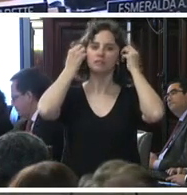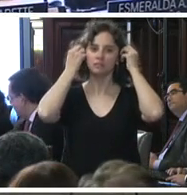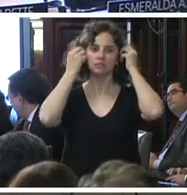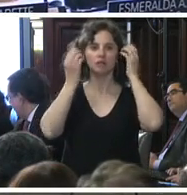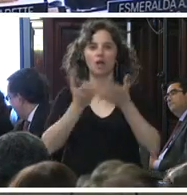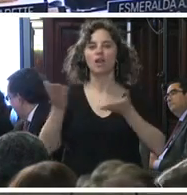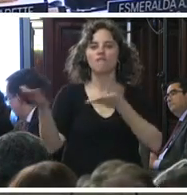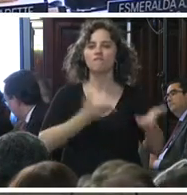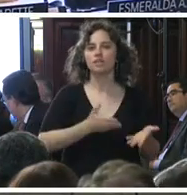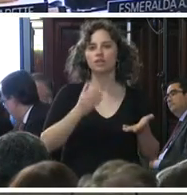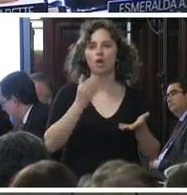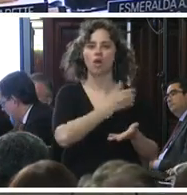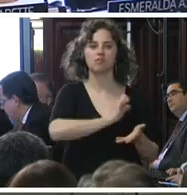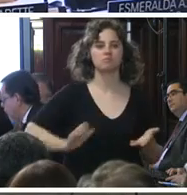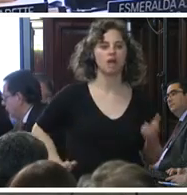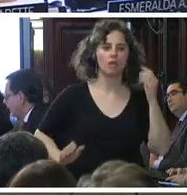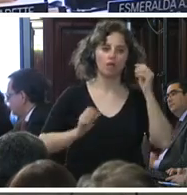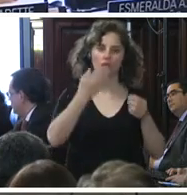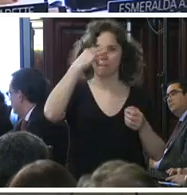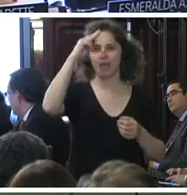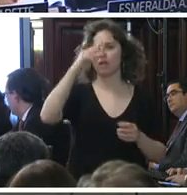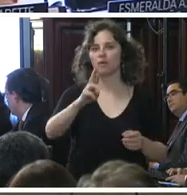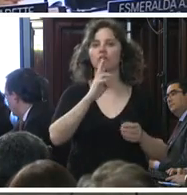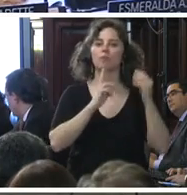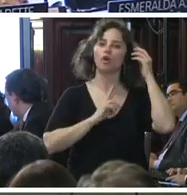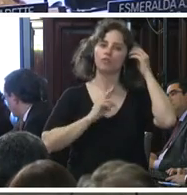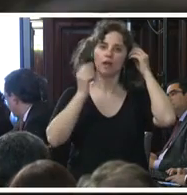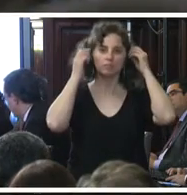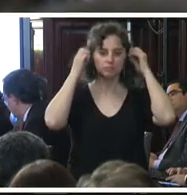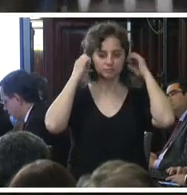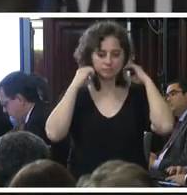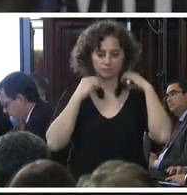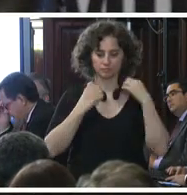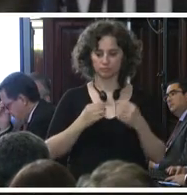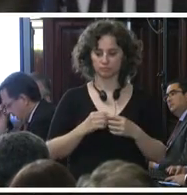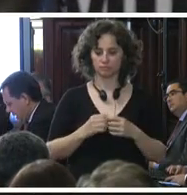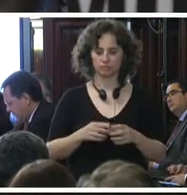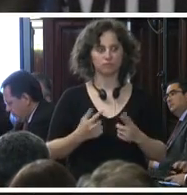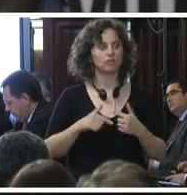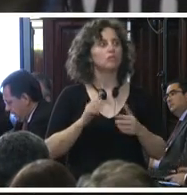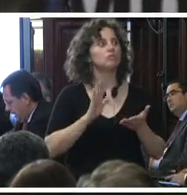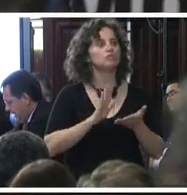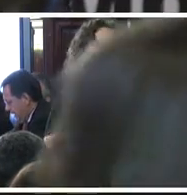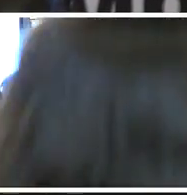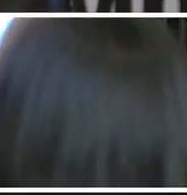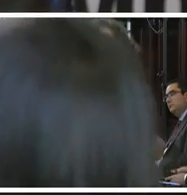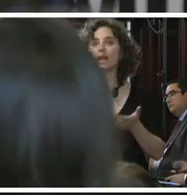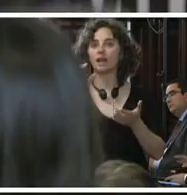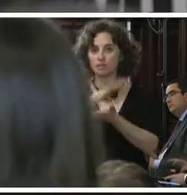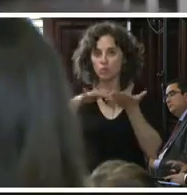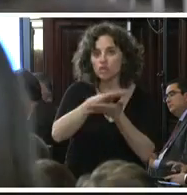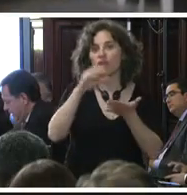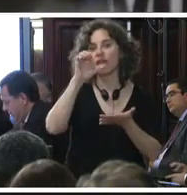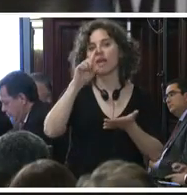respuesta rápida puntual a la pregunta de la comisionada troitiño con respecto a atención a víctimas en el caso de édgar